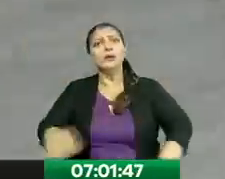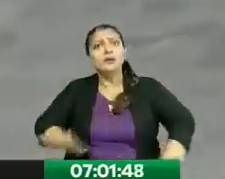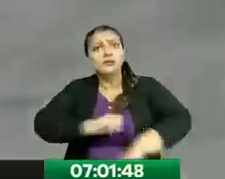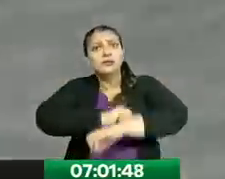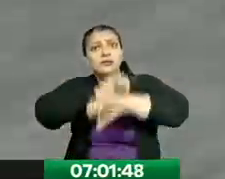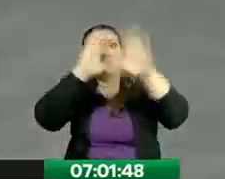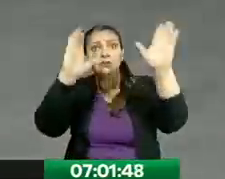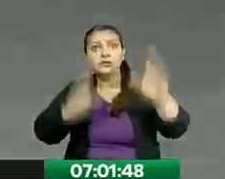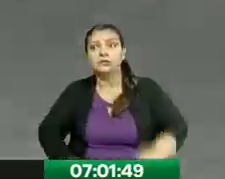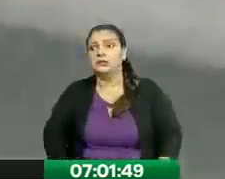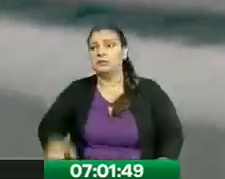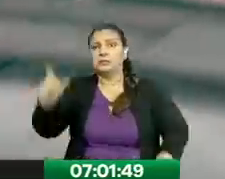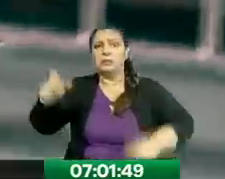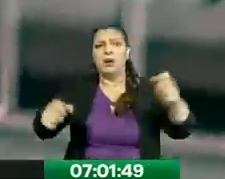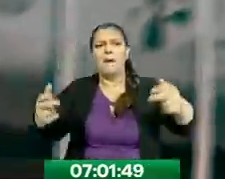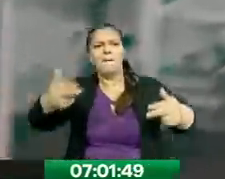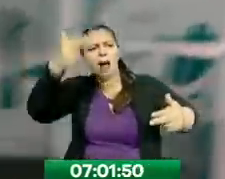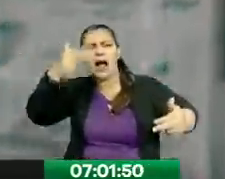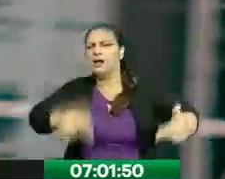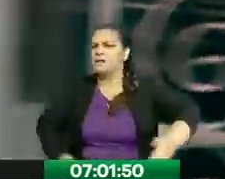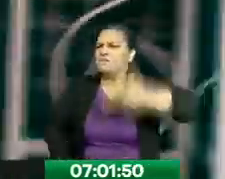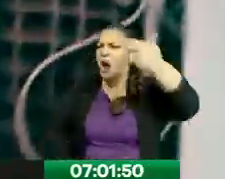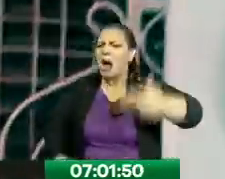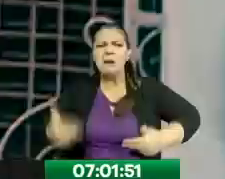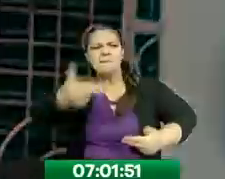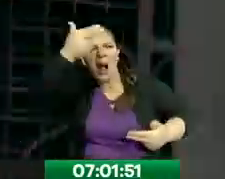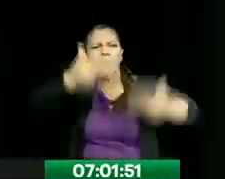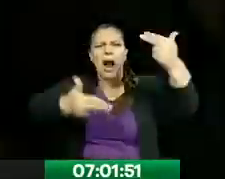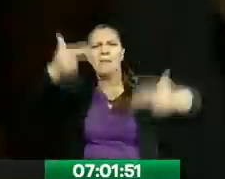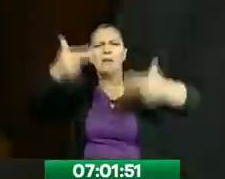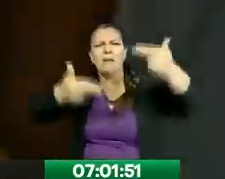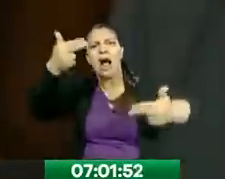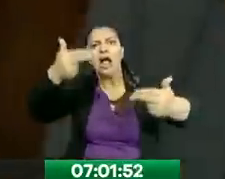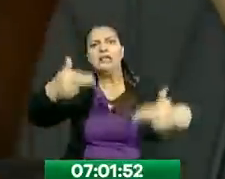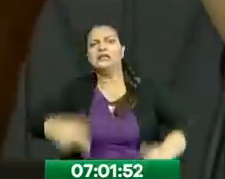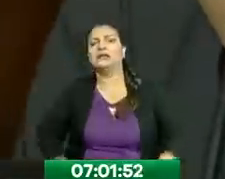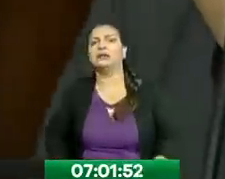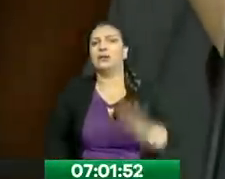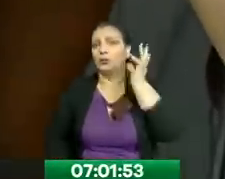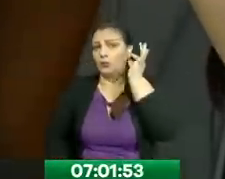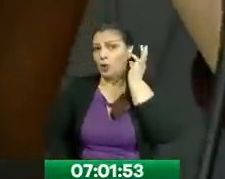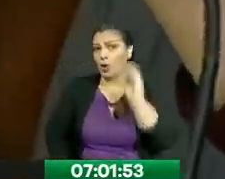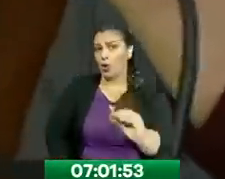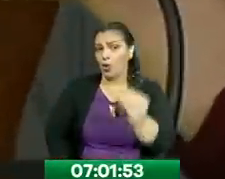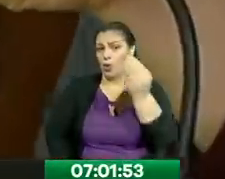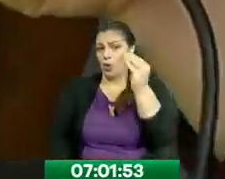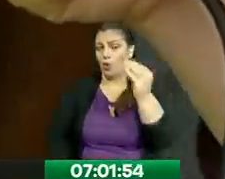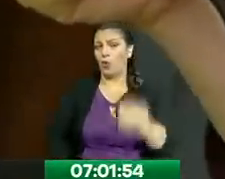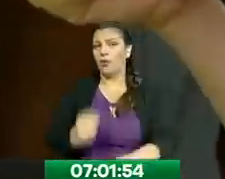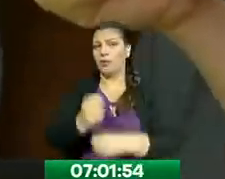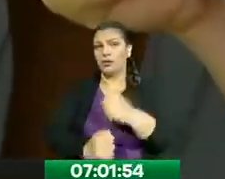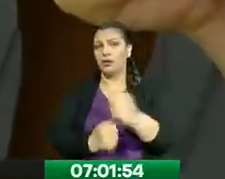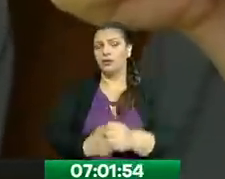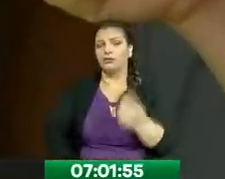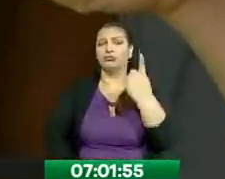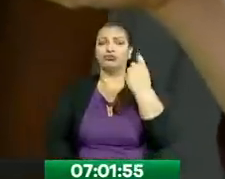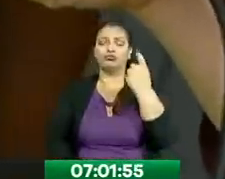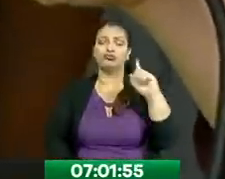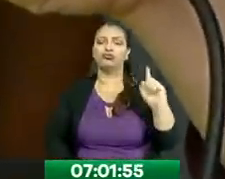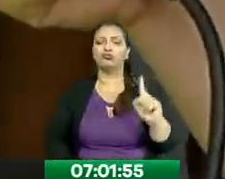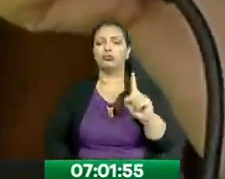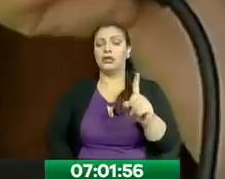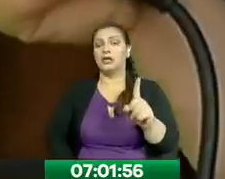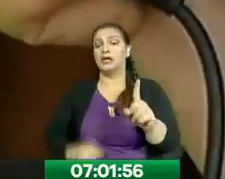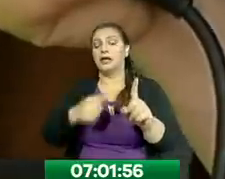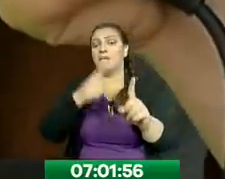20 una niña de 11 años quedó herida estaban comprando hay un muchacho estaba con una hija y en el